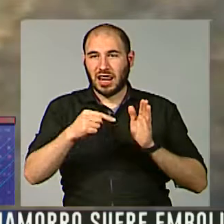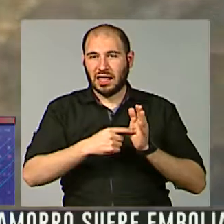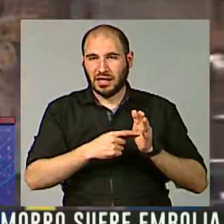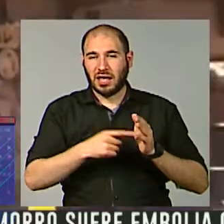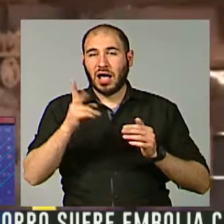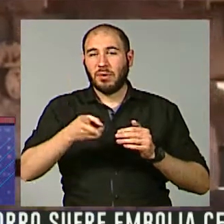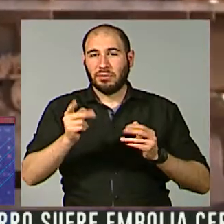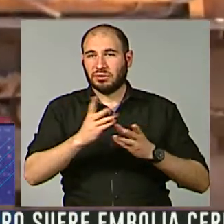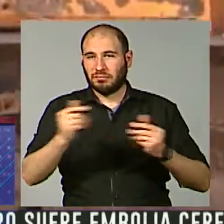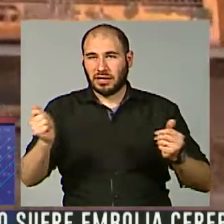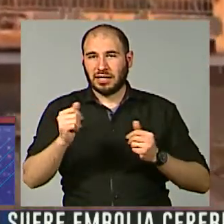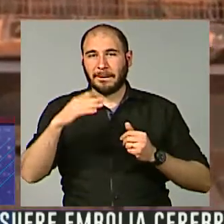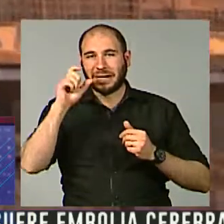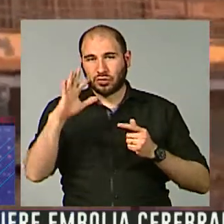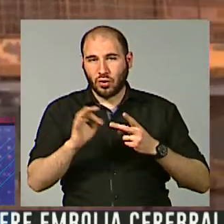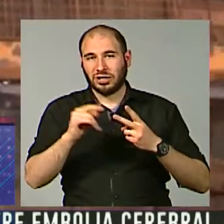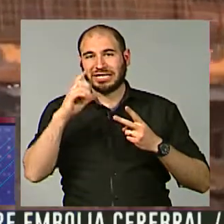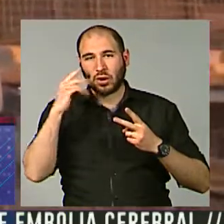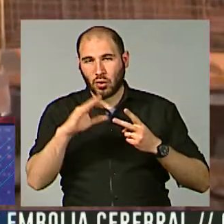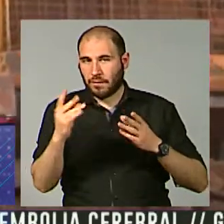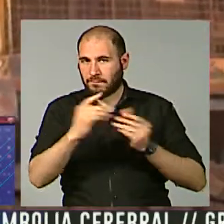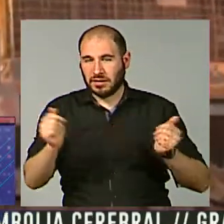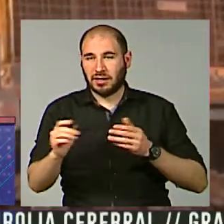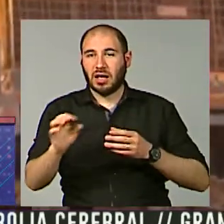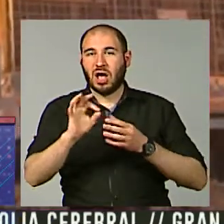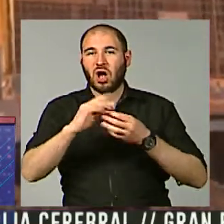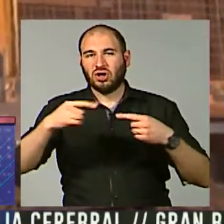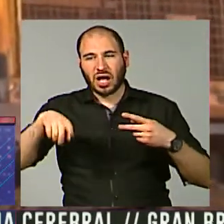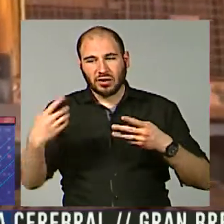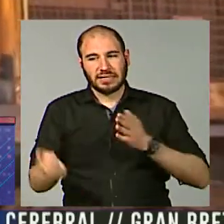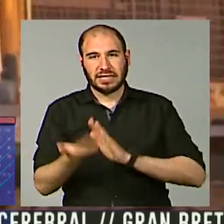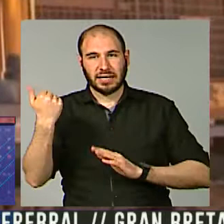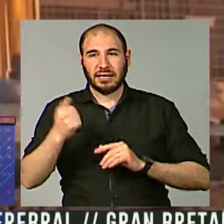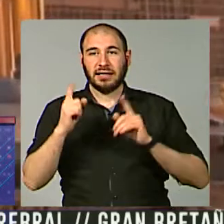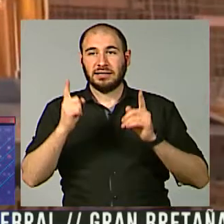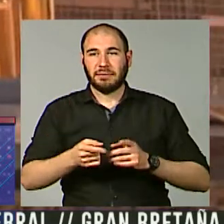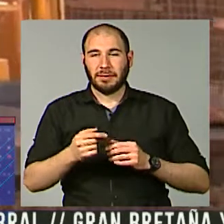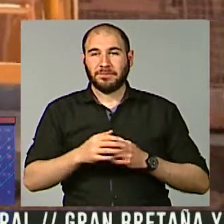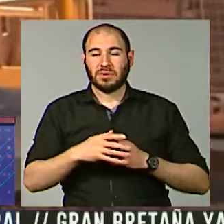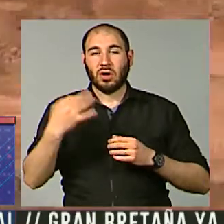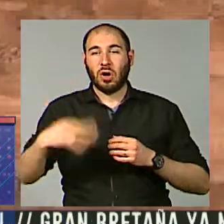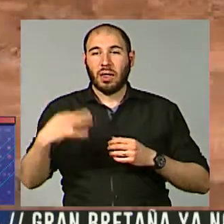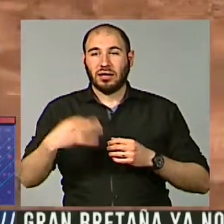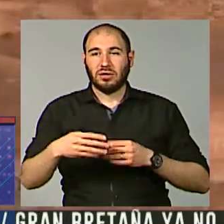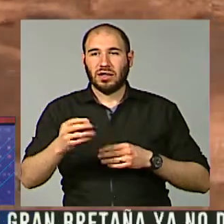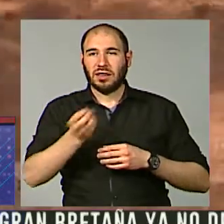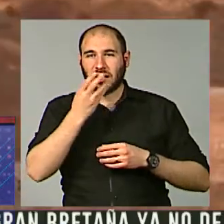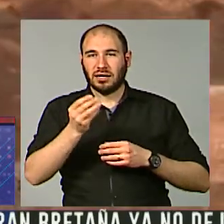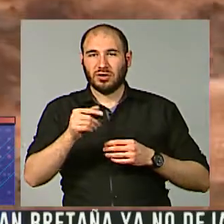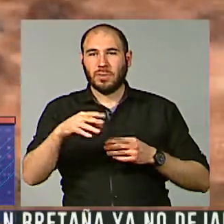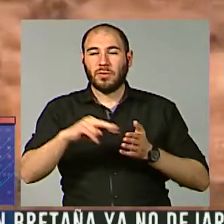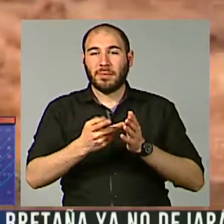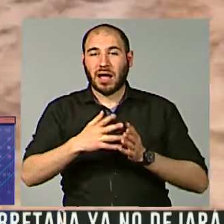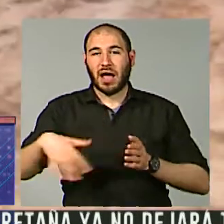la prohibición de utilizar mercurio y cianuro y saca la frase otras sustancias, además de eliminar la obligación de que las declaraciones de impacto